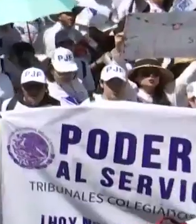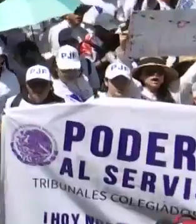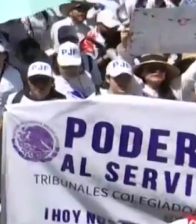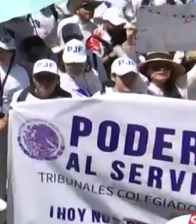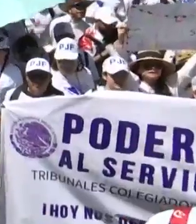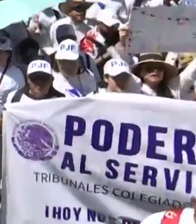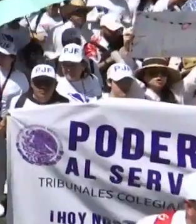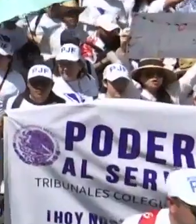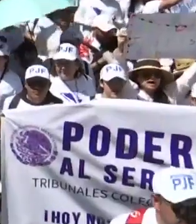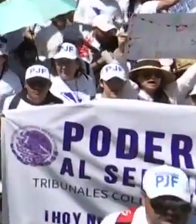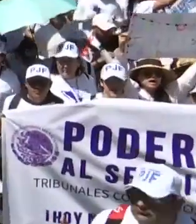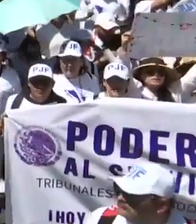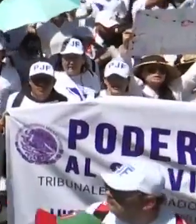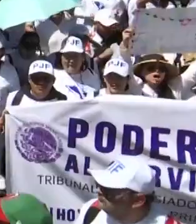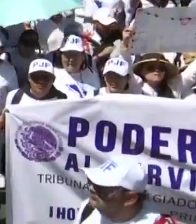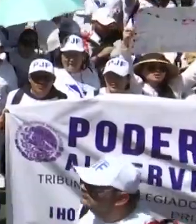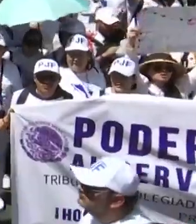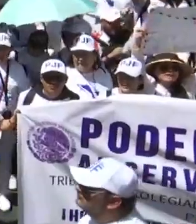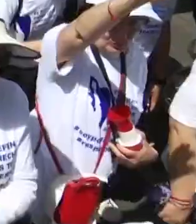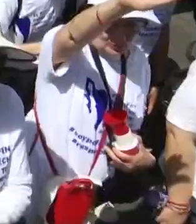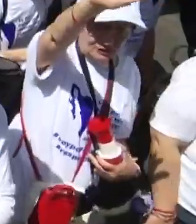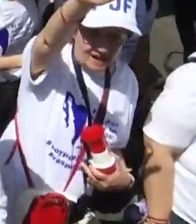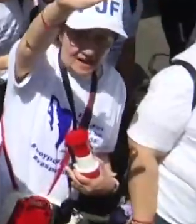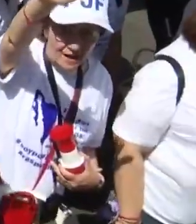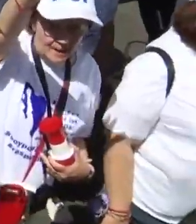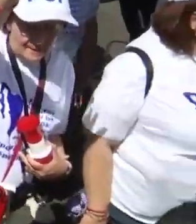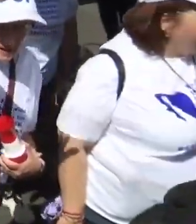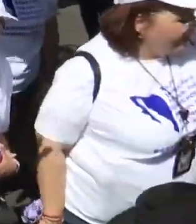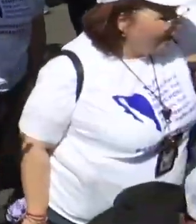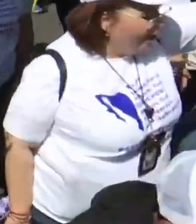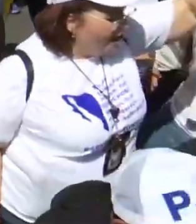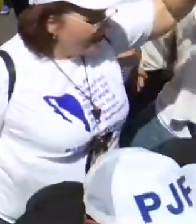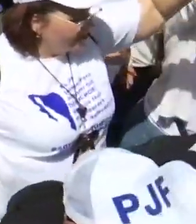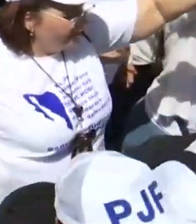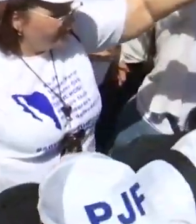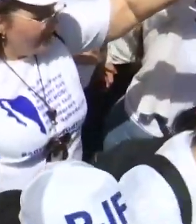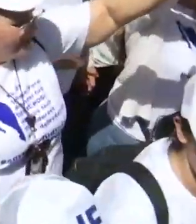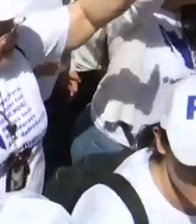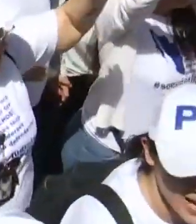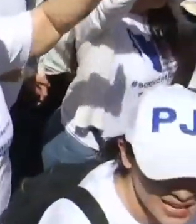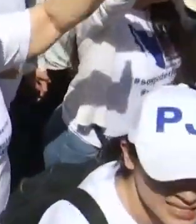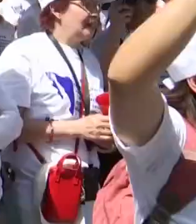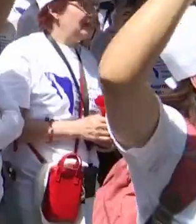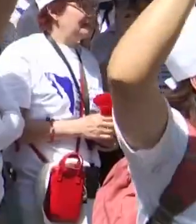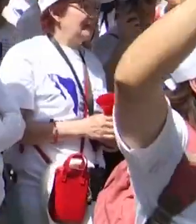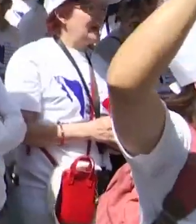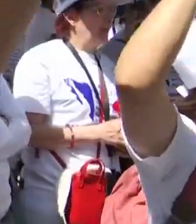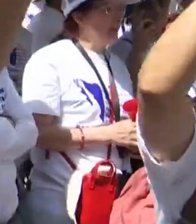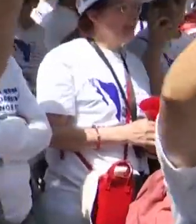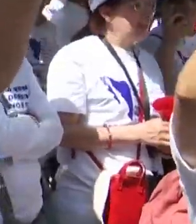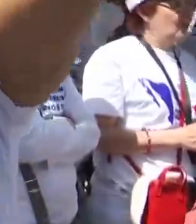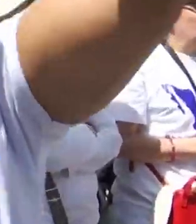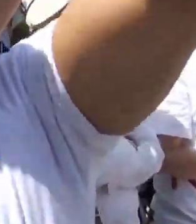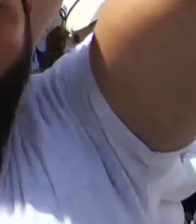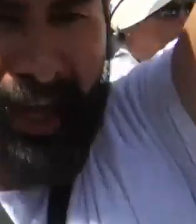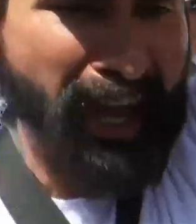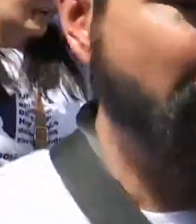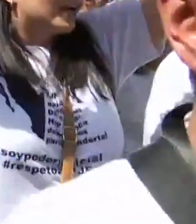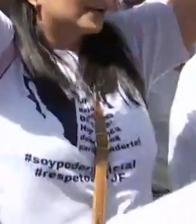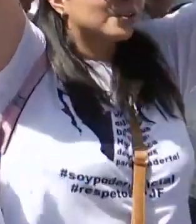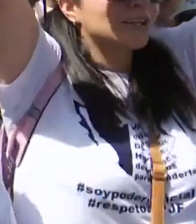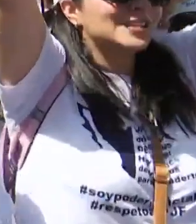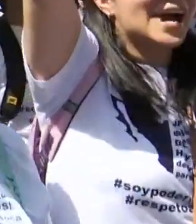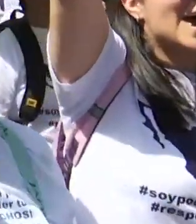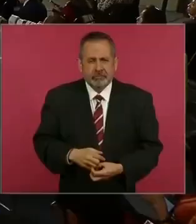criticó en su mañanera que los inconformes busquen, dijo, defender los privilegios de ministros y jueces. Este fue su mensaje desde